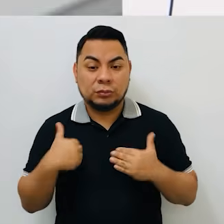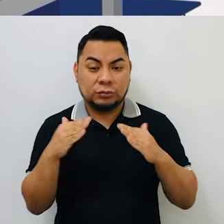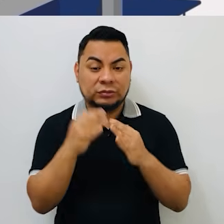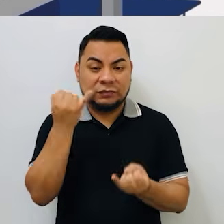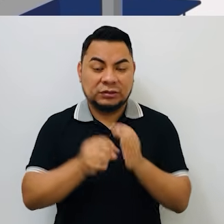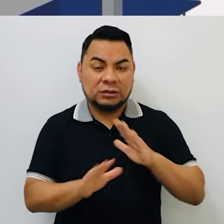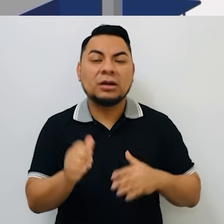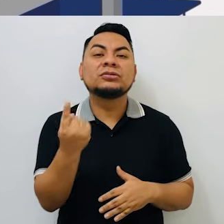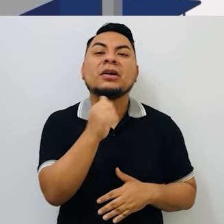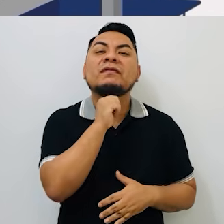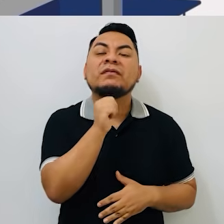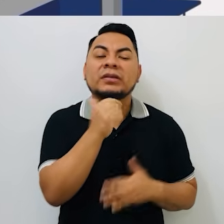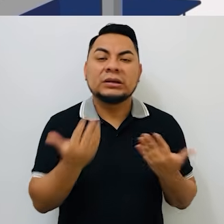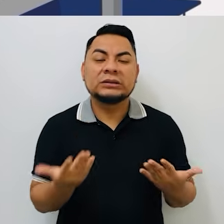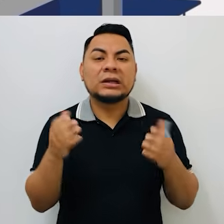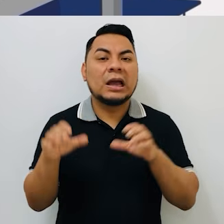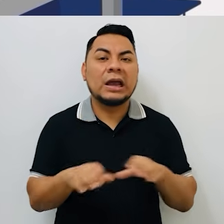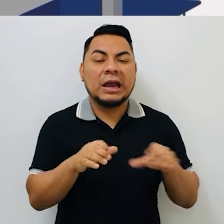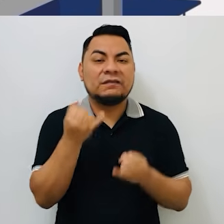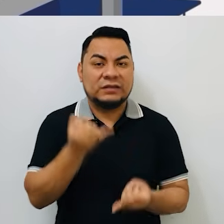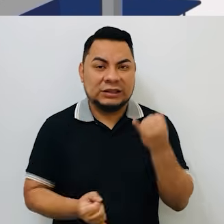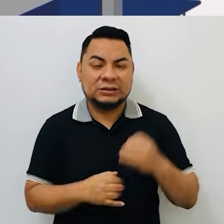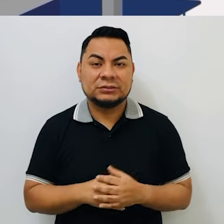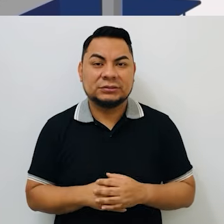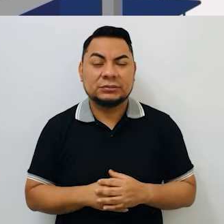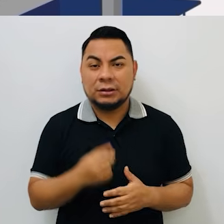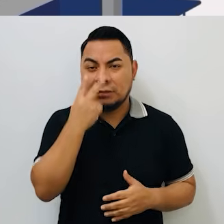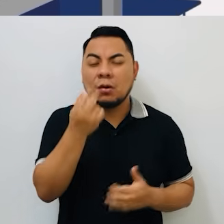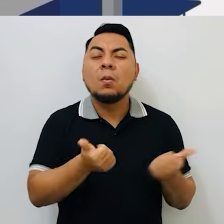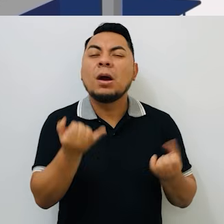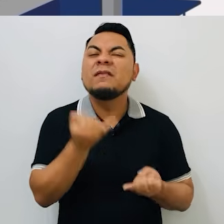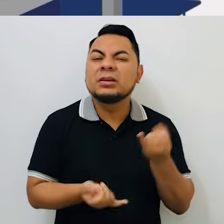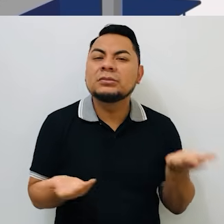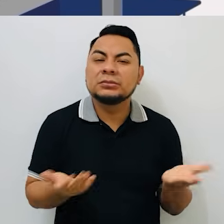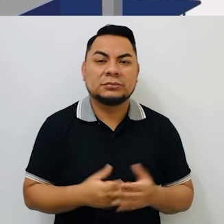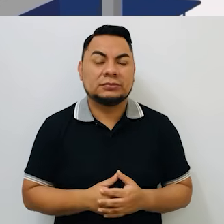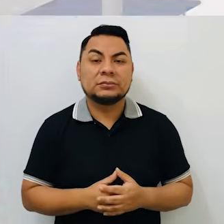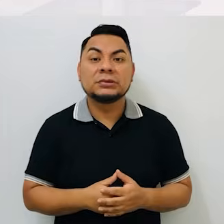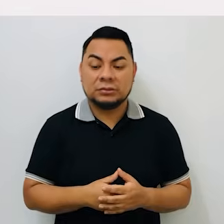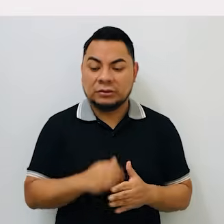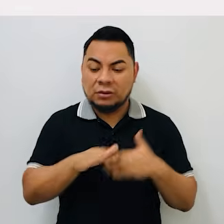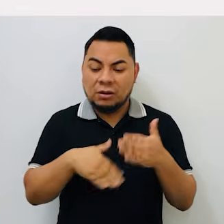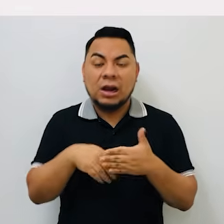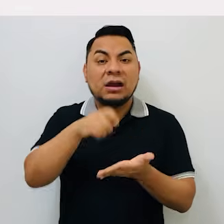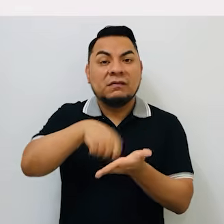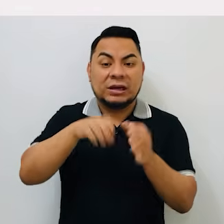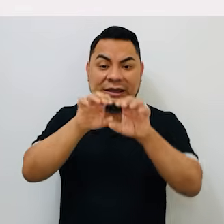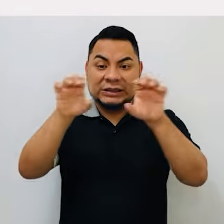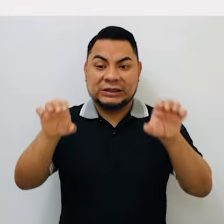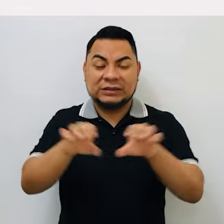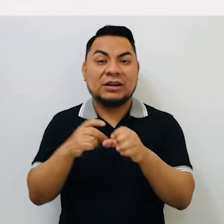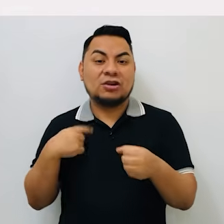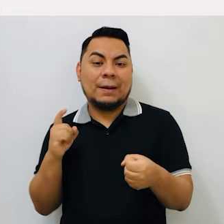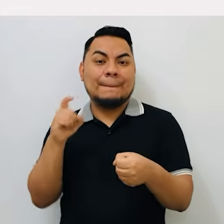escrutinio municipal, solo faltará cumplir las actividades finales. Veamos cuáles. Se llenan y firman